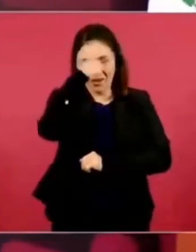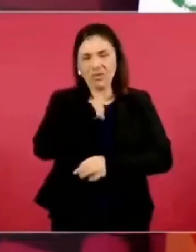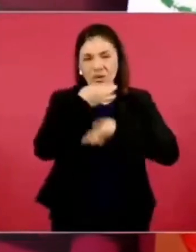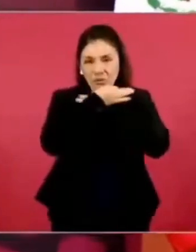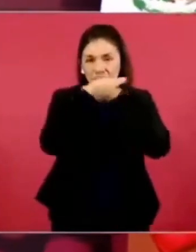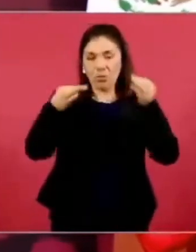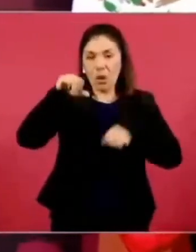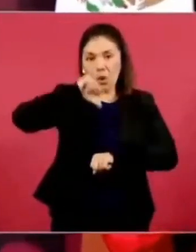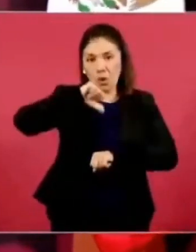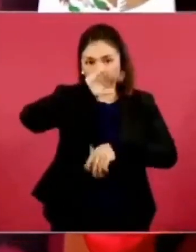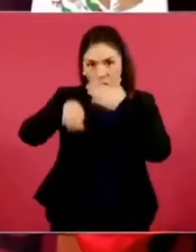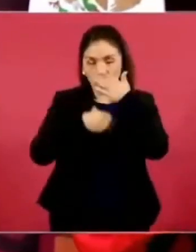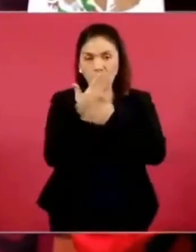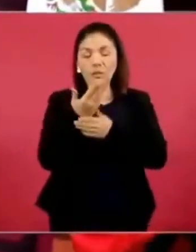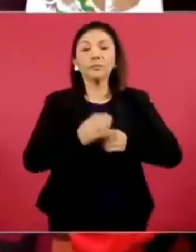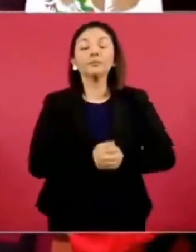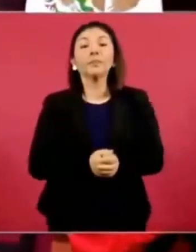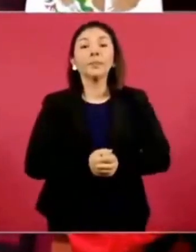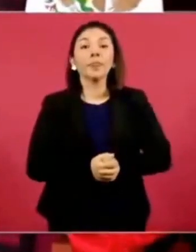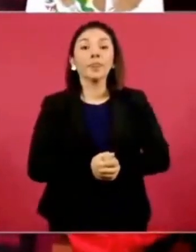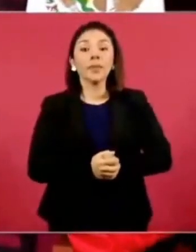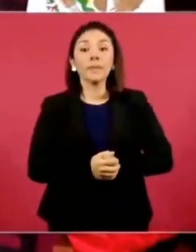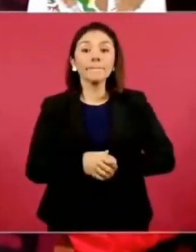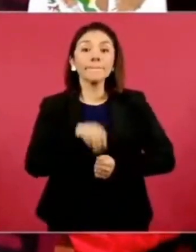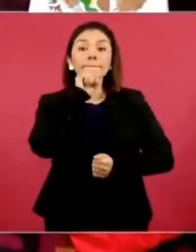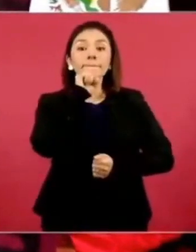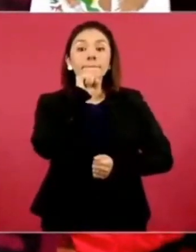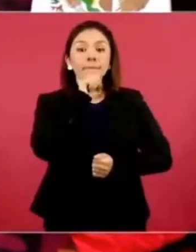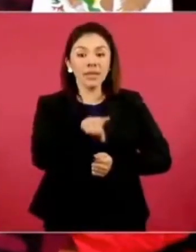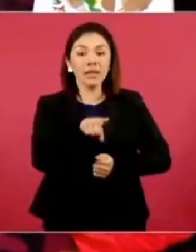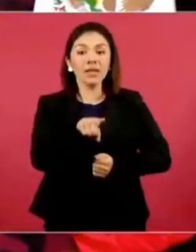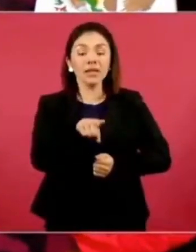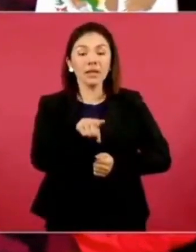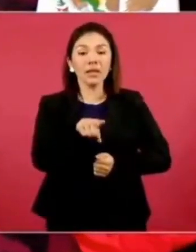informar. También vamos a